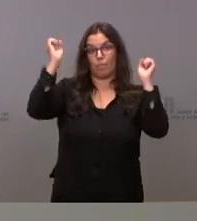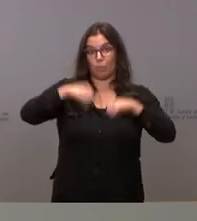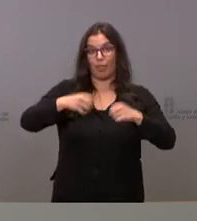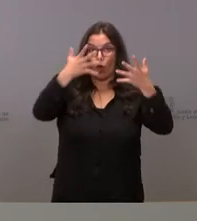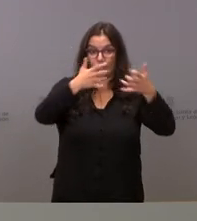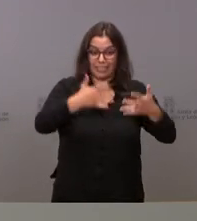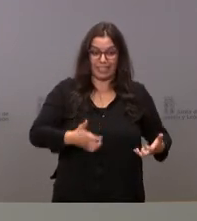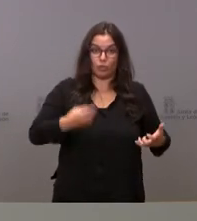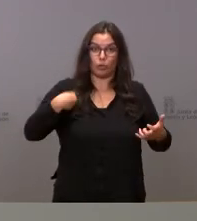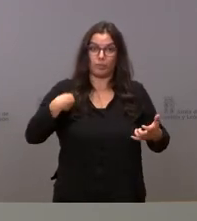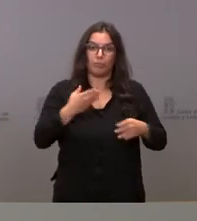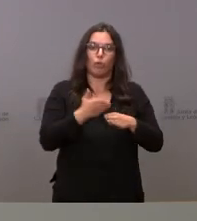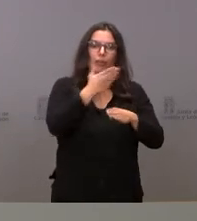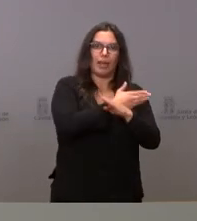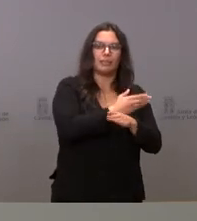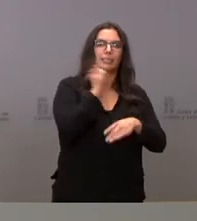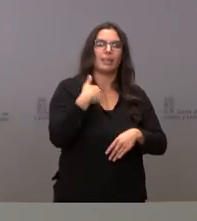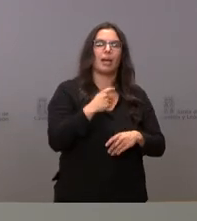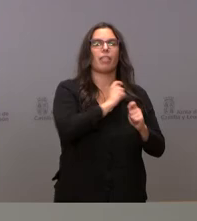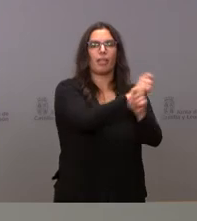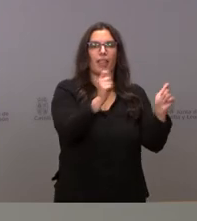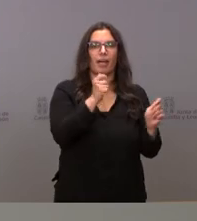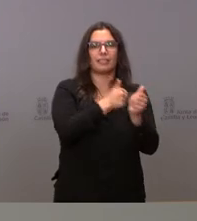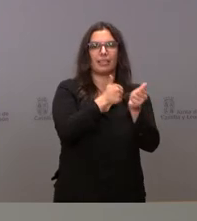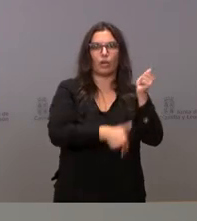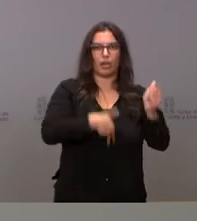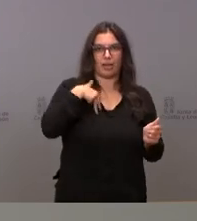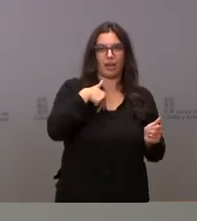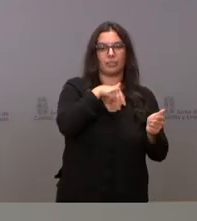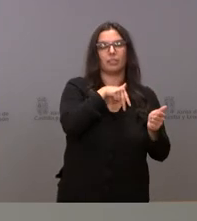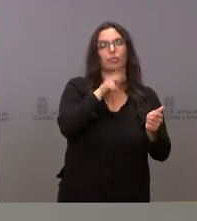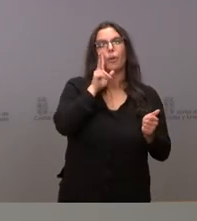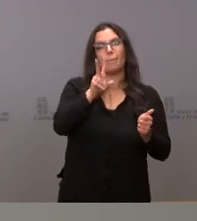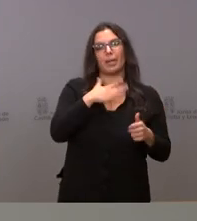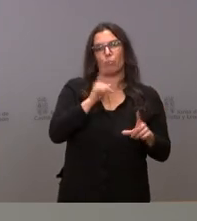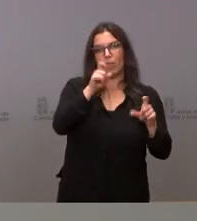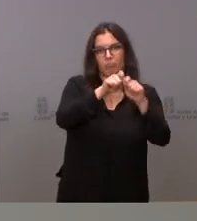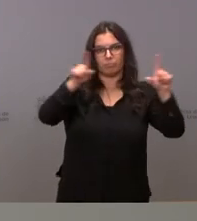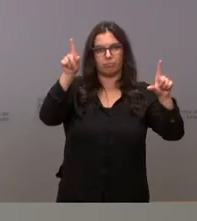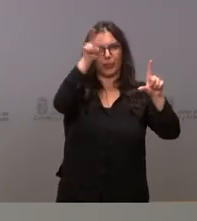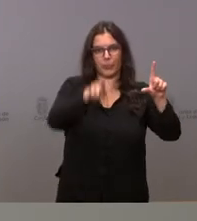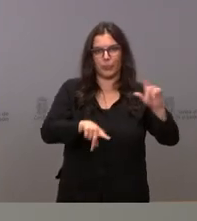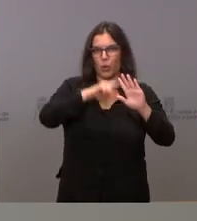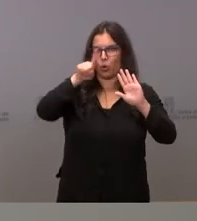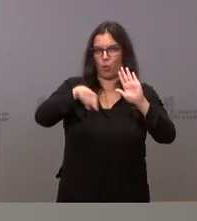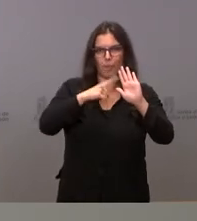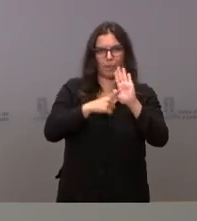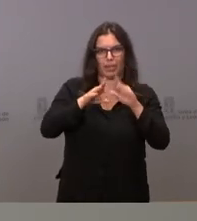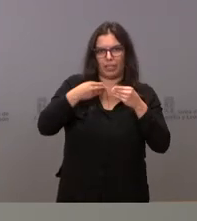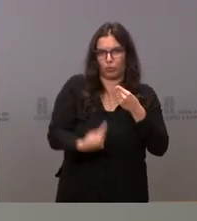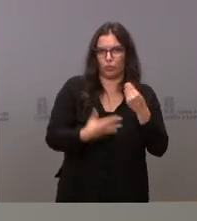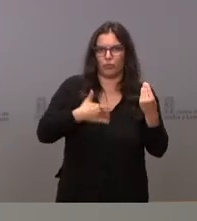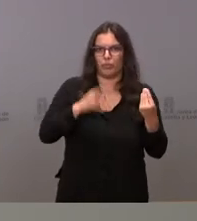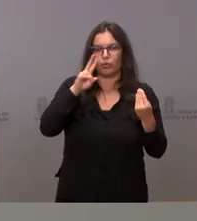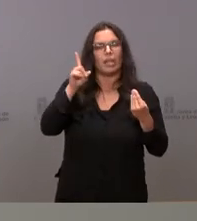texto que pasó por la Comisión de Secretarios Generales y por tanto pueden acceder a él a su texto completo y igualmente pues seguimos poniéndonos a